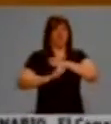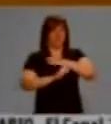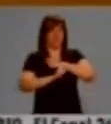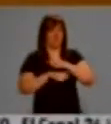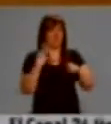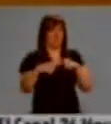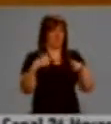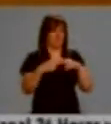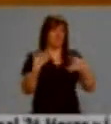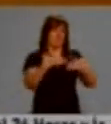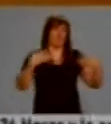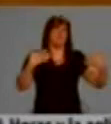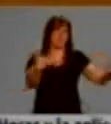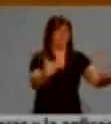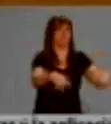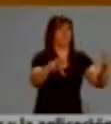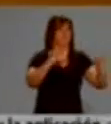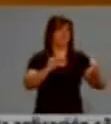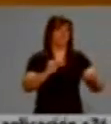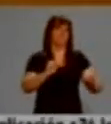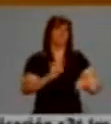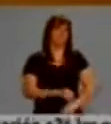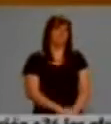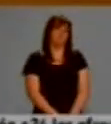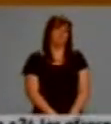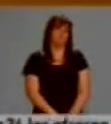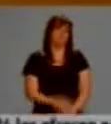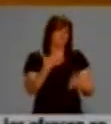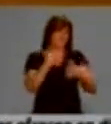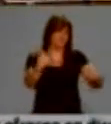Fin de la cita.